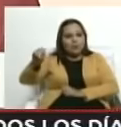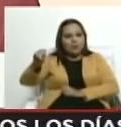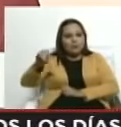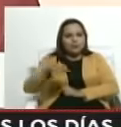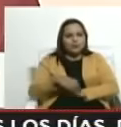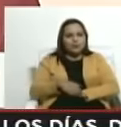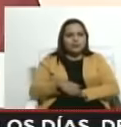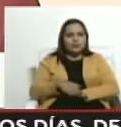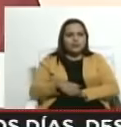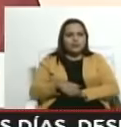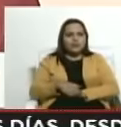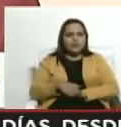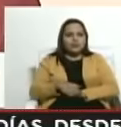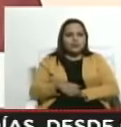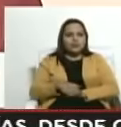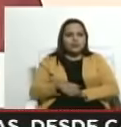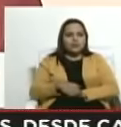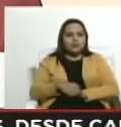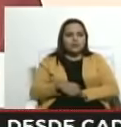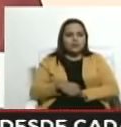Es el poder